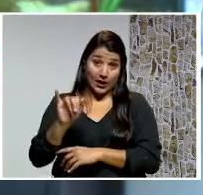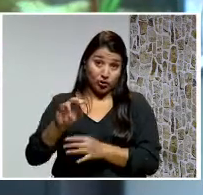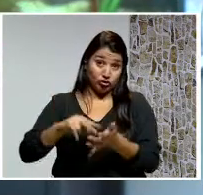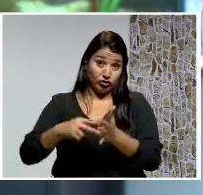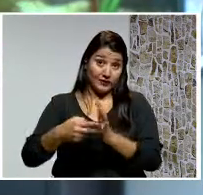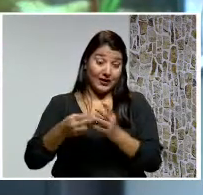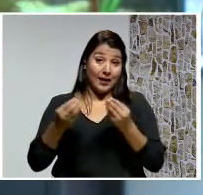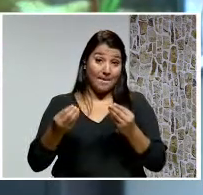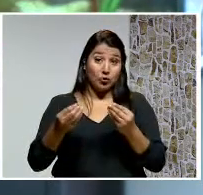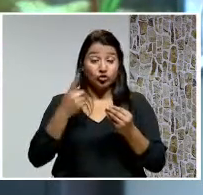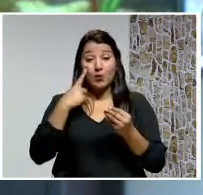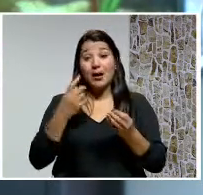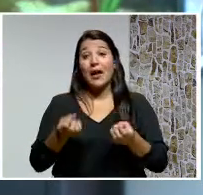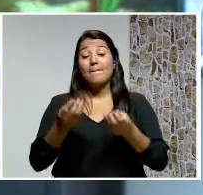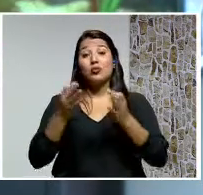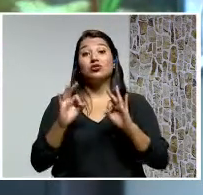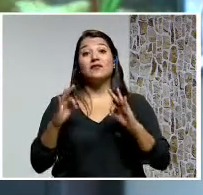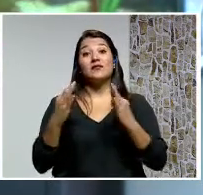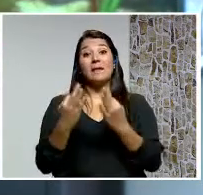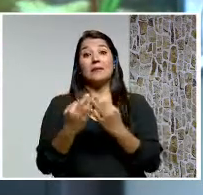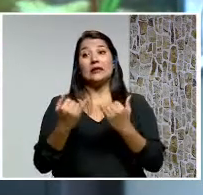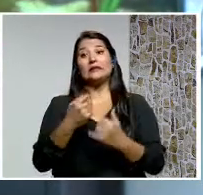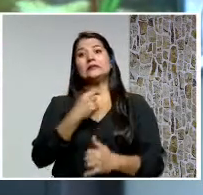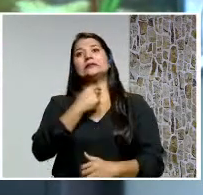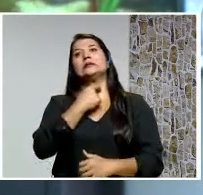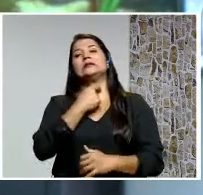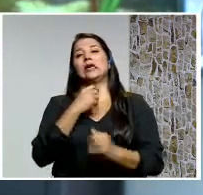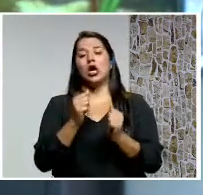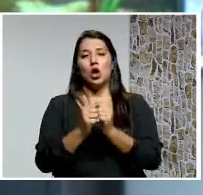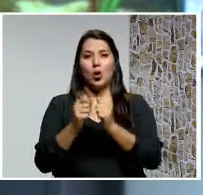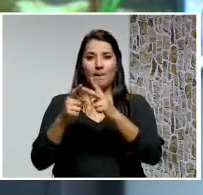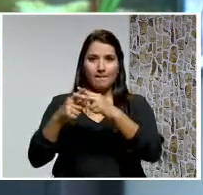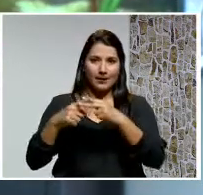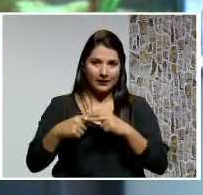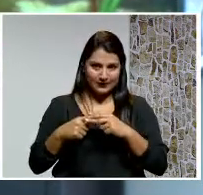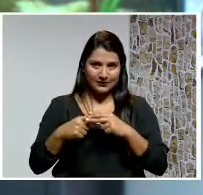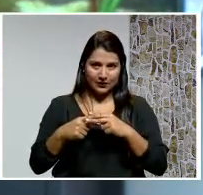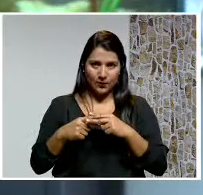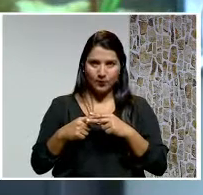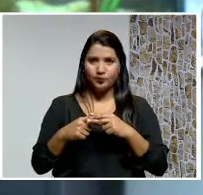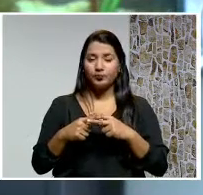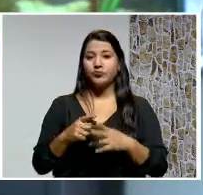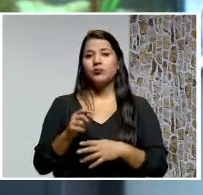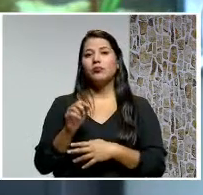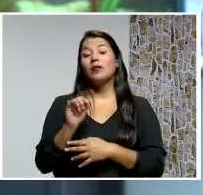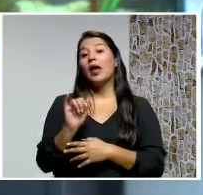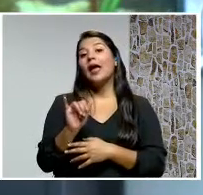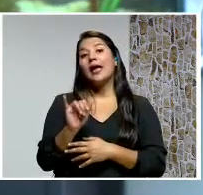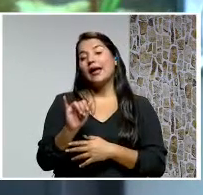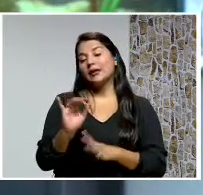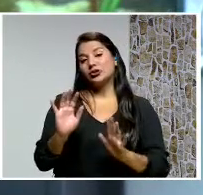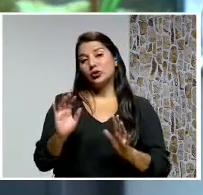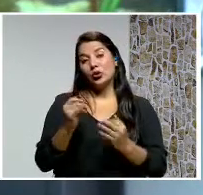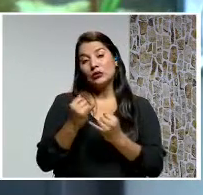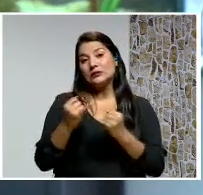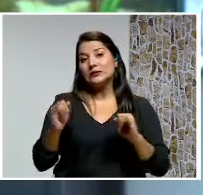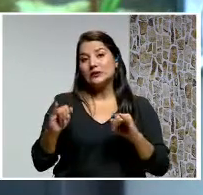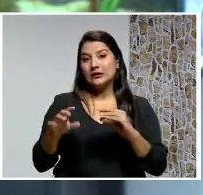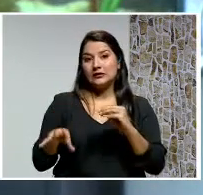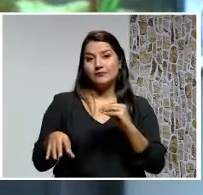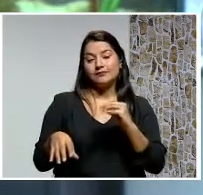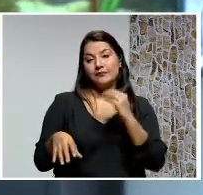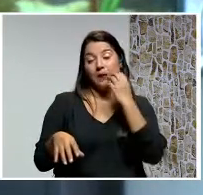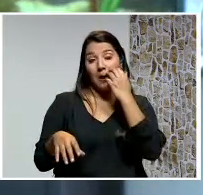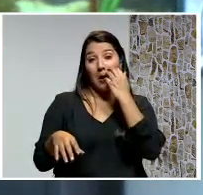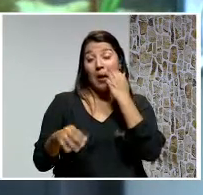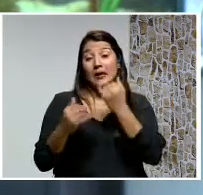que están ahogadas con los créditos. Esta reducción es sin contabilizar, por ejemplo, las pólizas